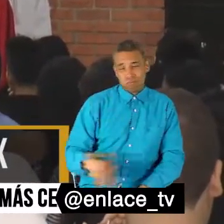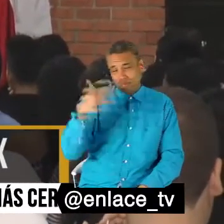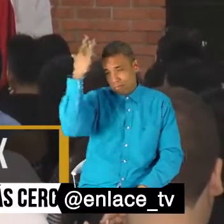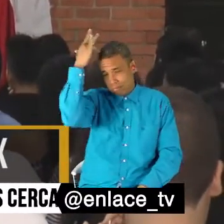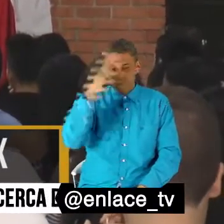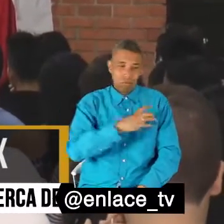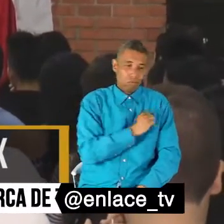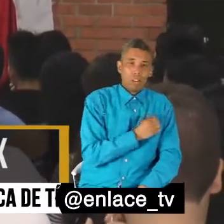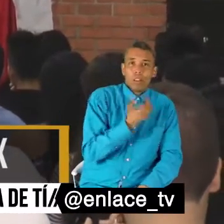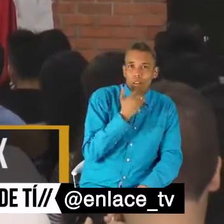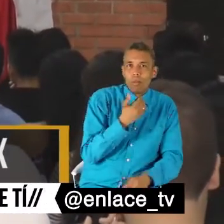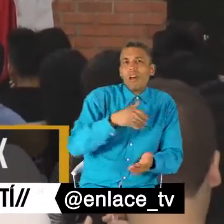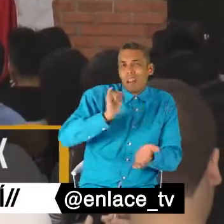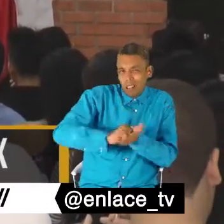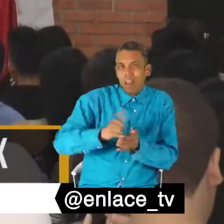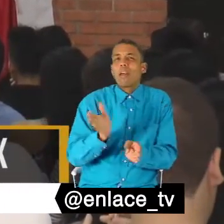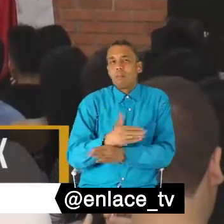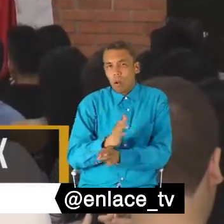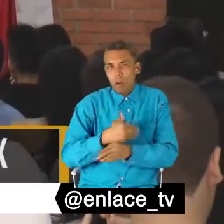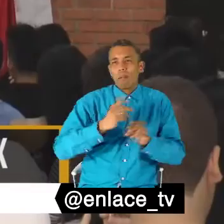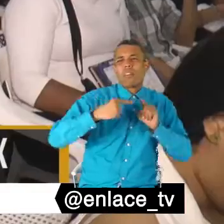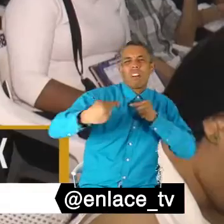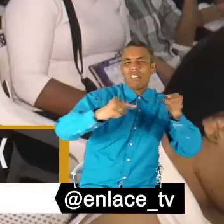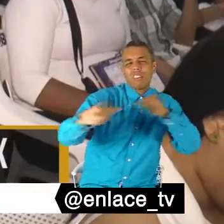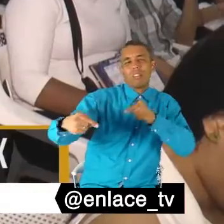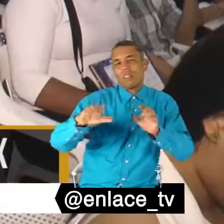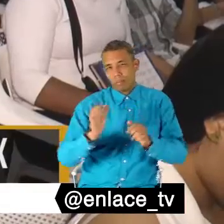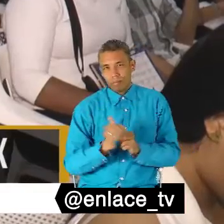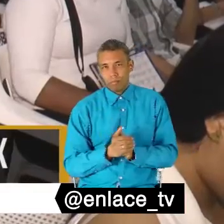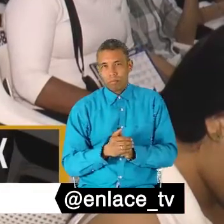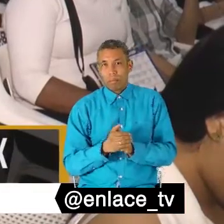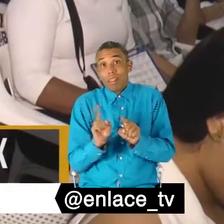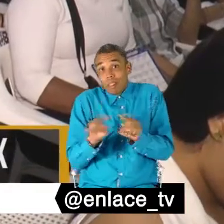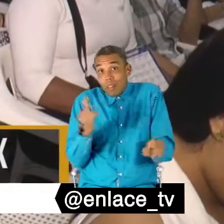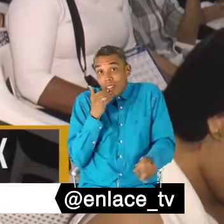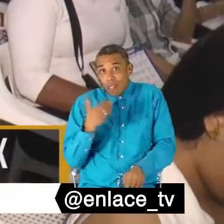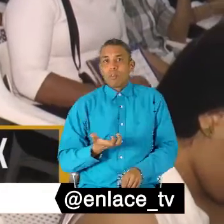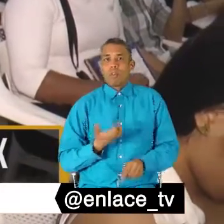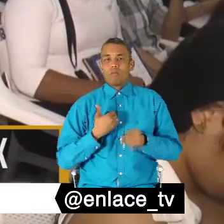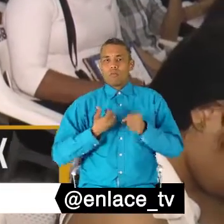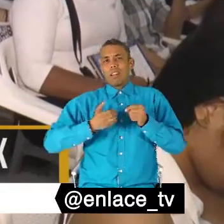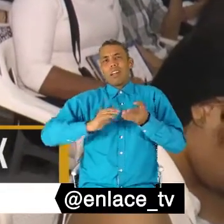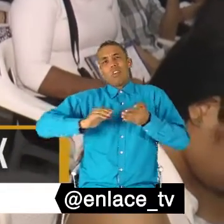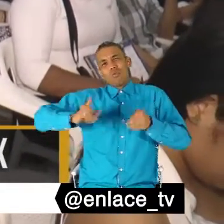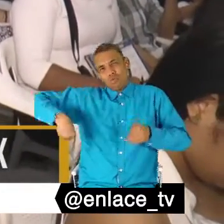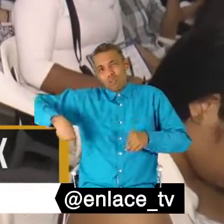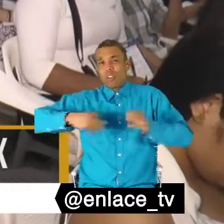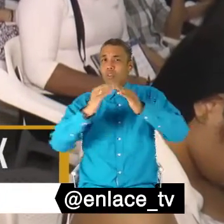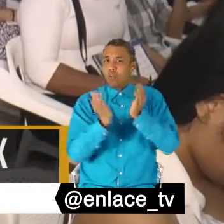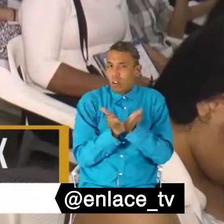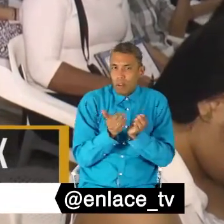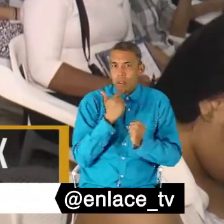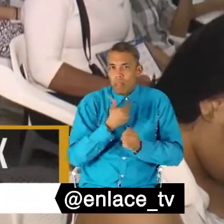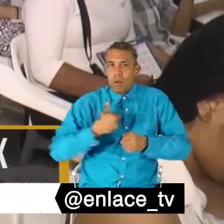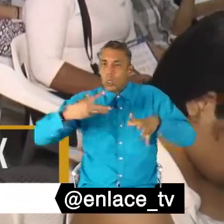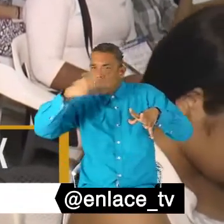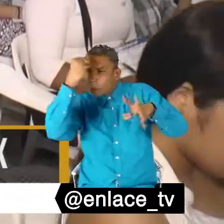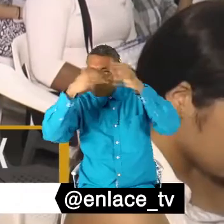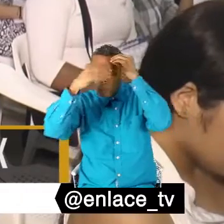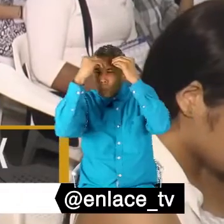políticos se resuelven si uno ha sido bien educado en la escuela para manejar el conflicto. Los conflictos políticos se